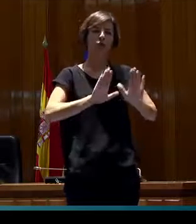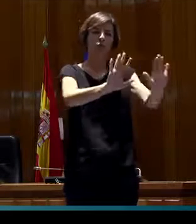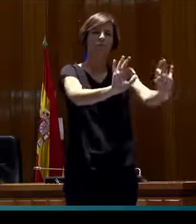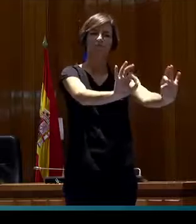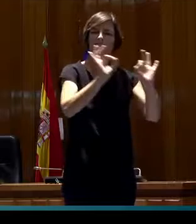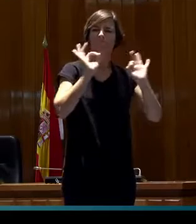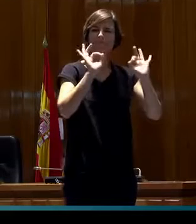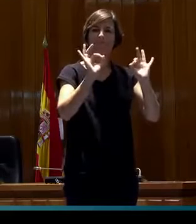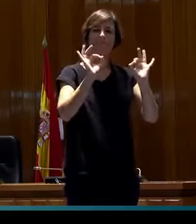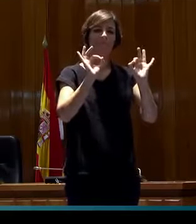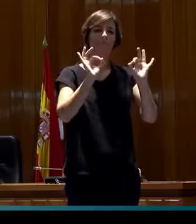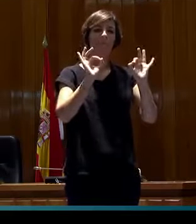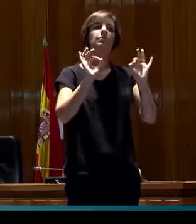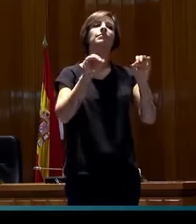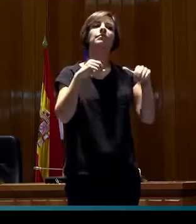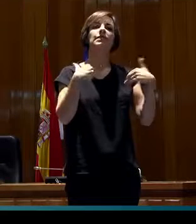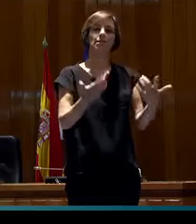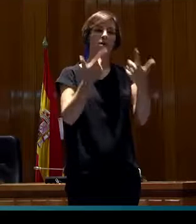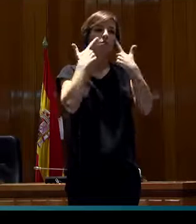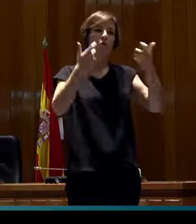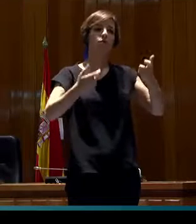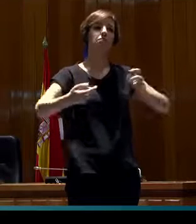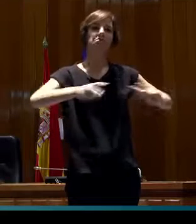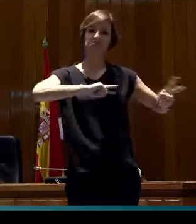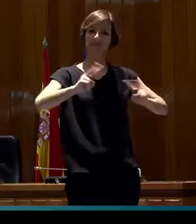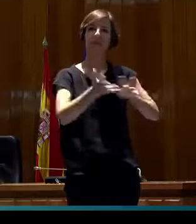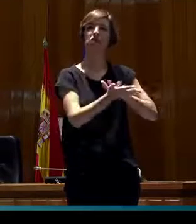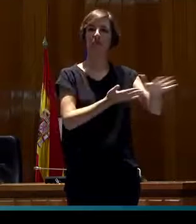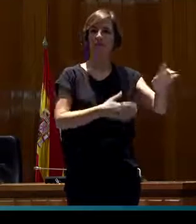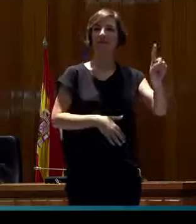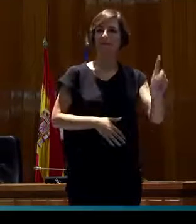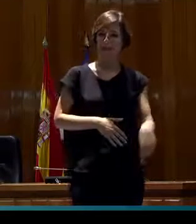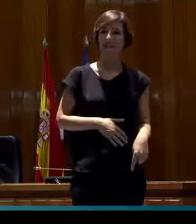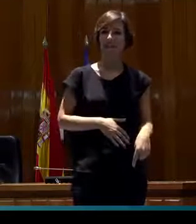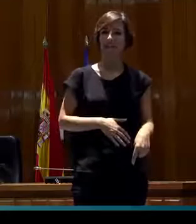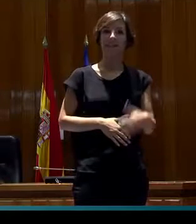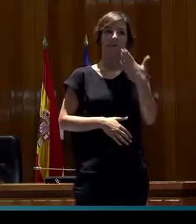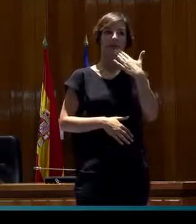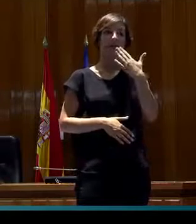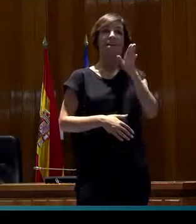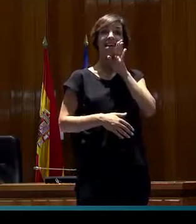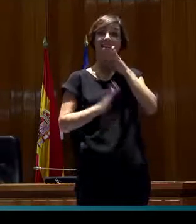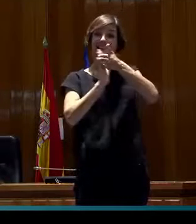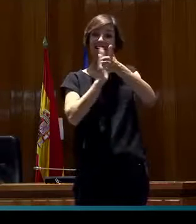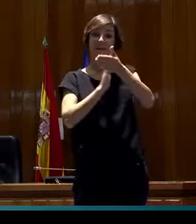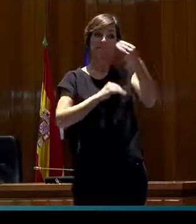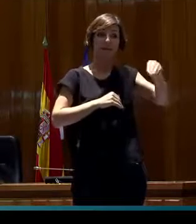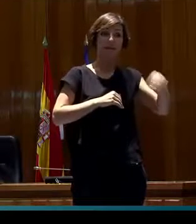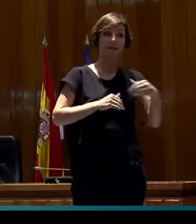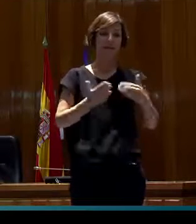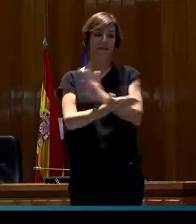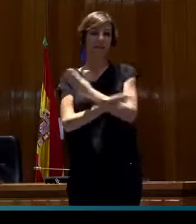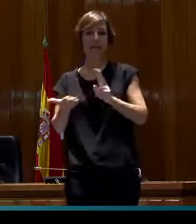ven también afectado el proceso de interpretación en sí mismo e introducen estas diferencias que decía entre intérpretes